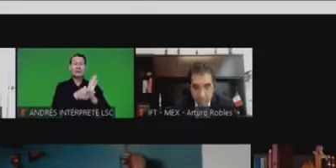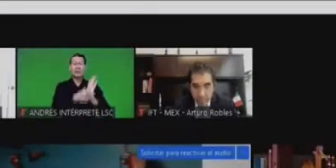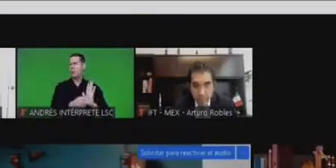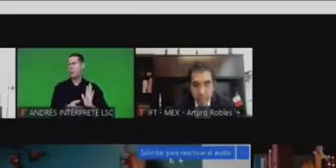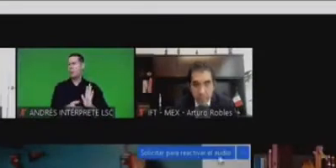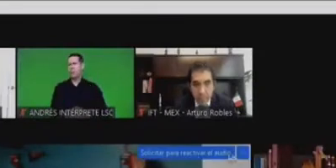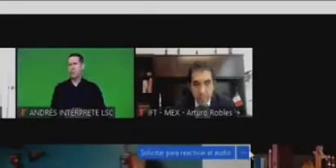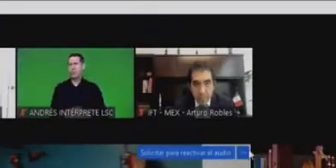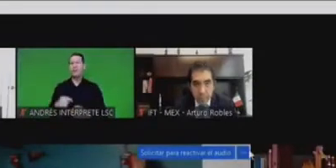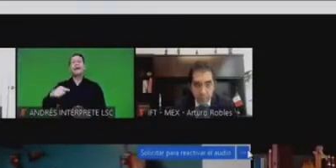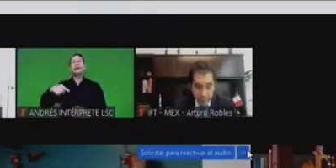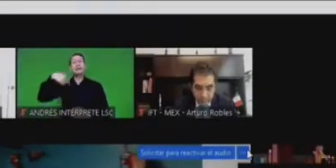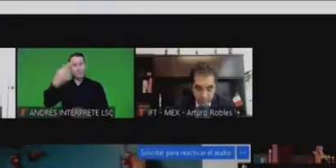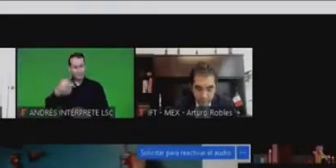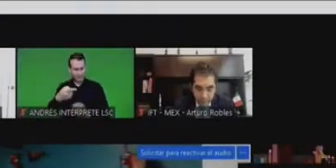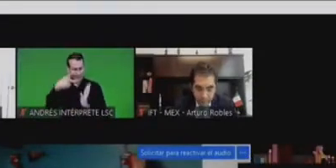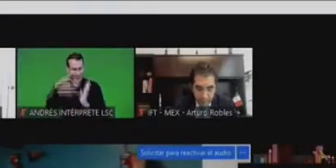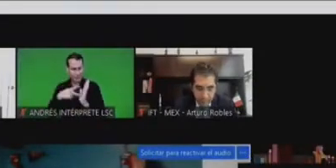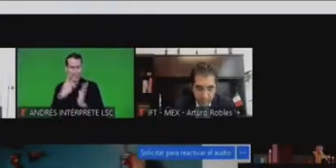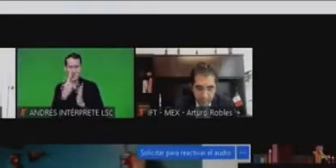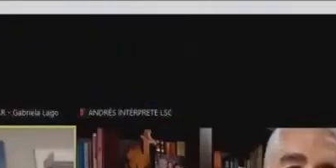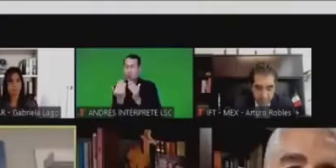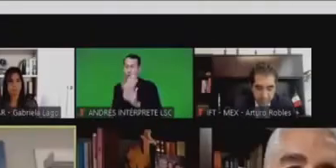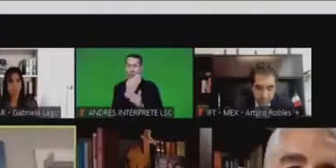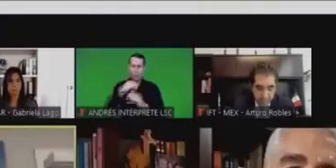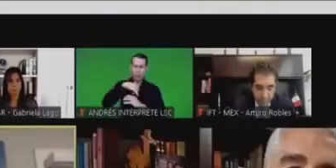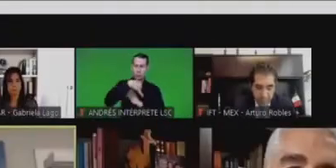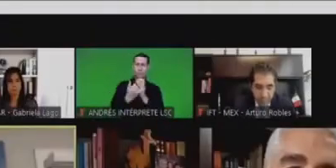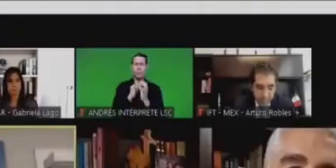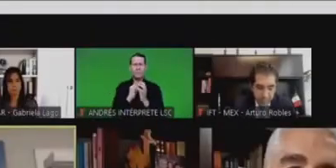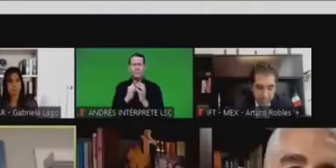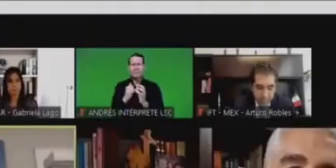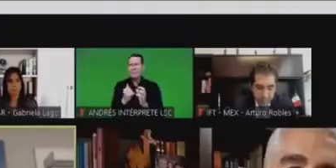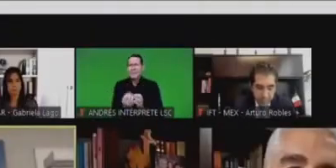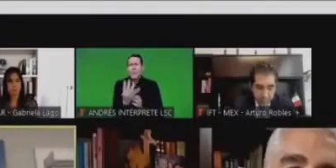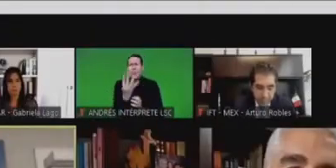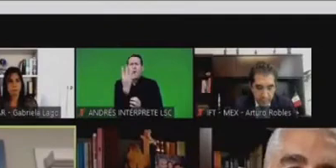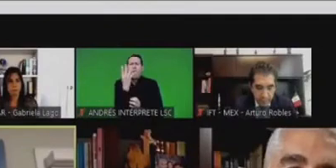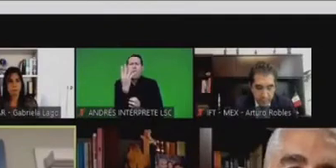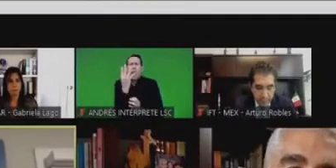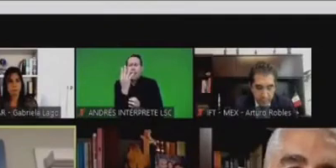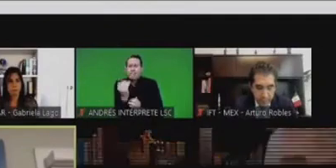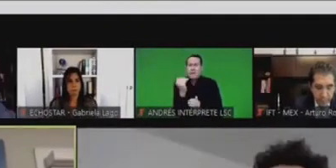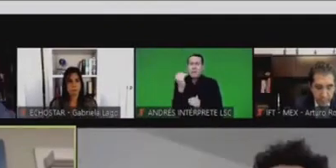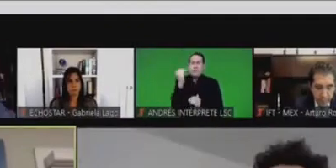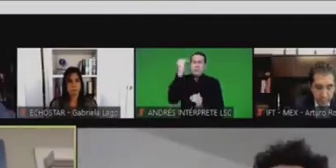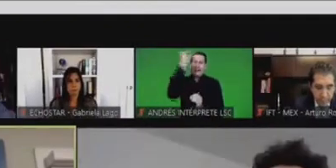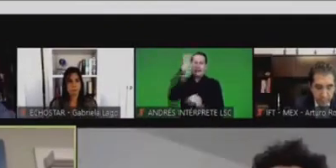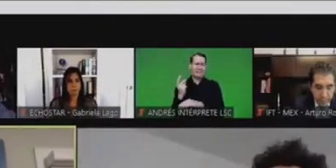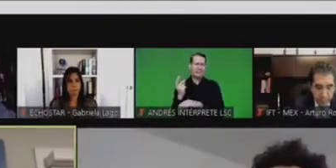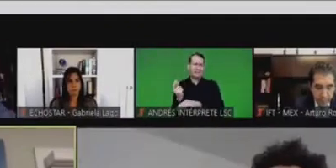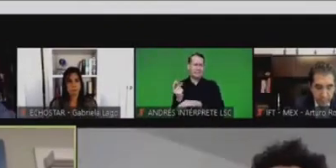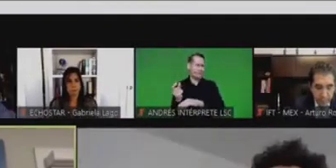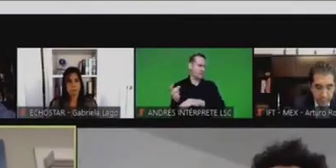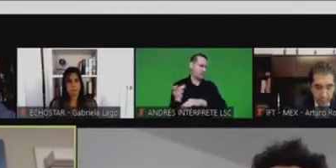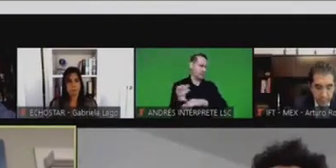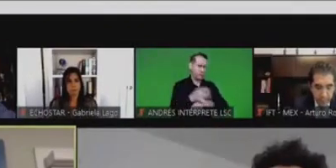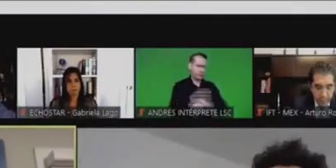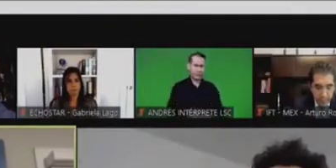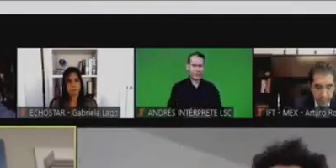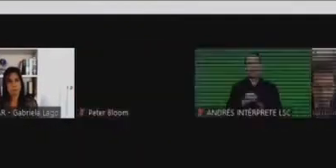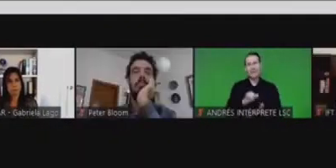sería 4 veces más eficiente y eso tiene un impacto directo en la economía del banda ancha prestado por